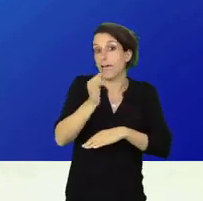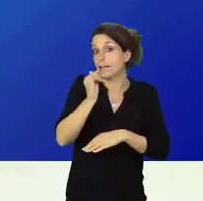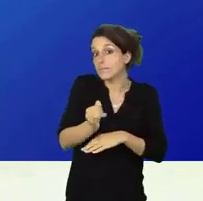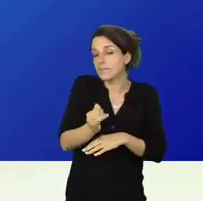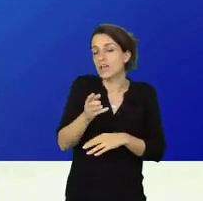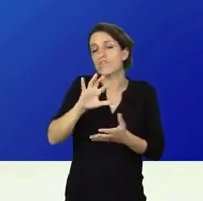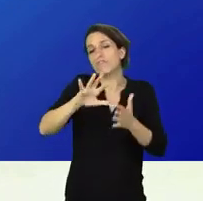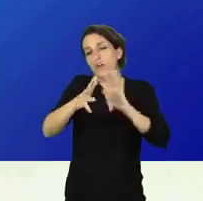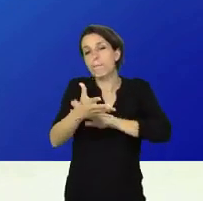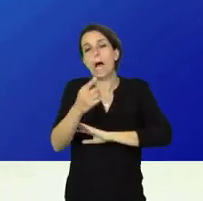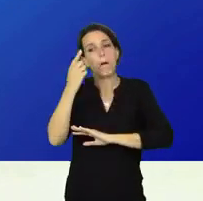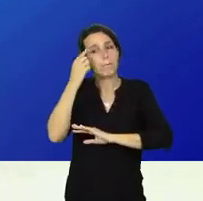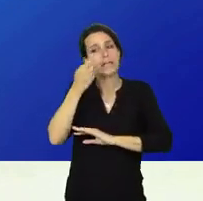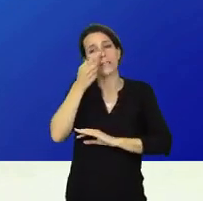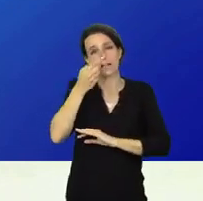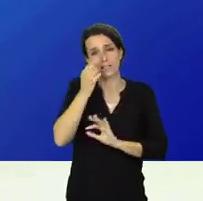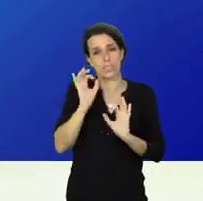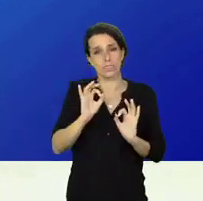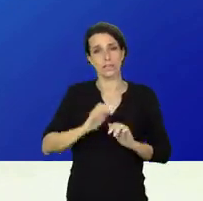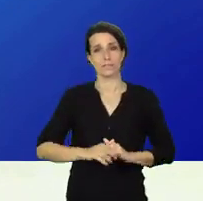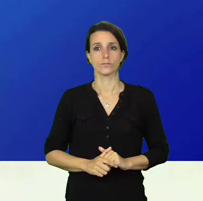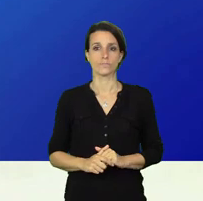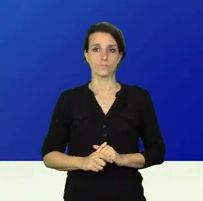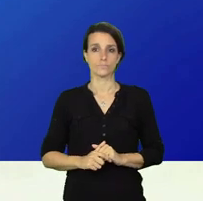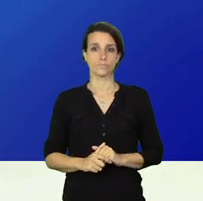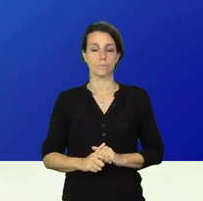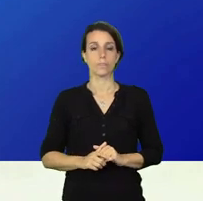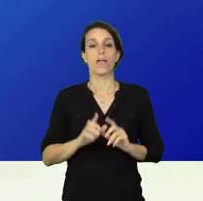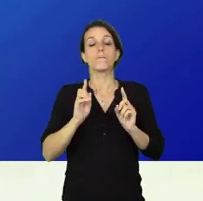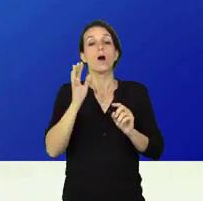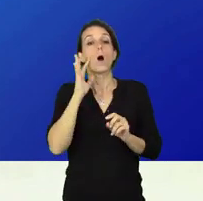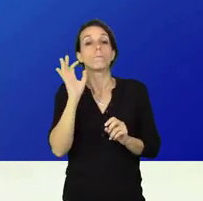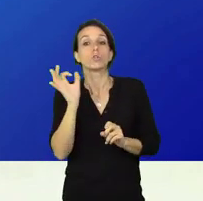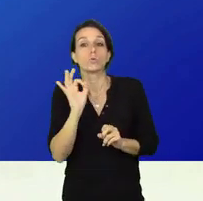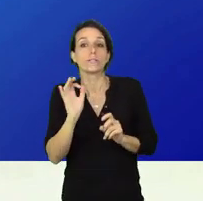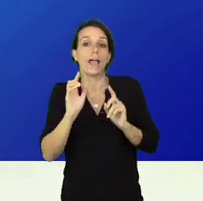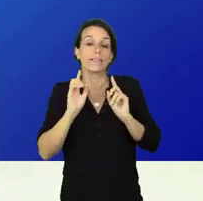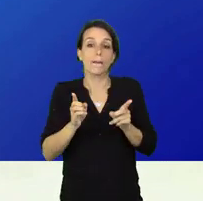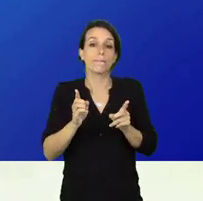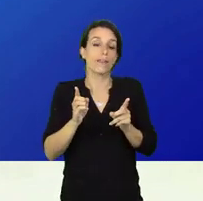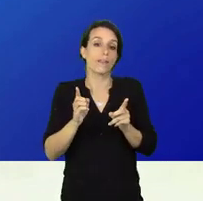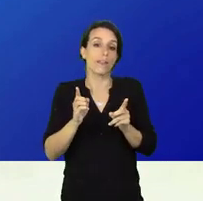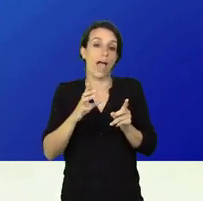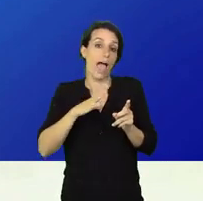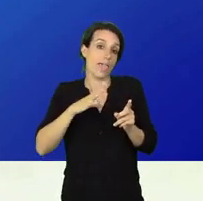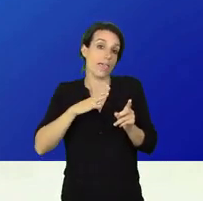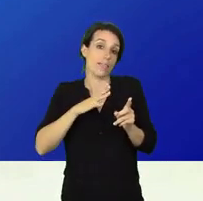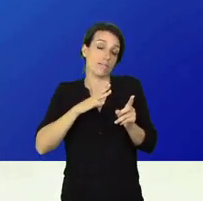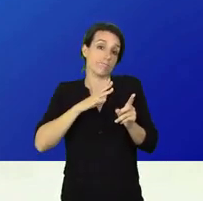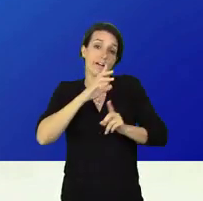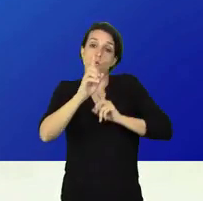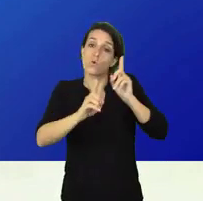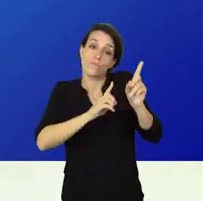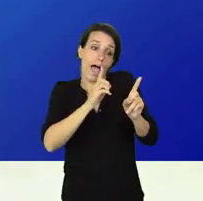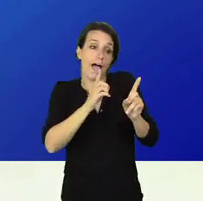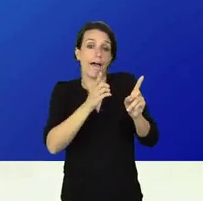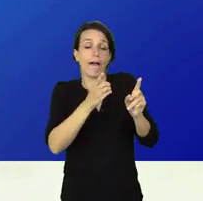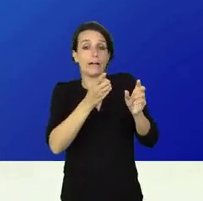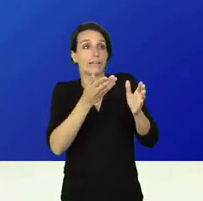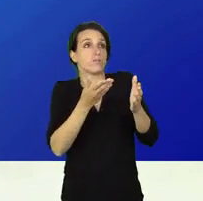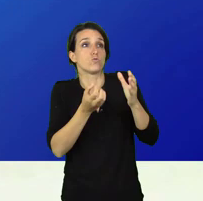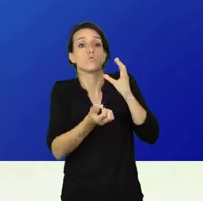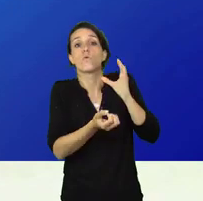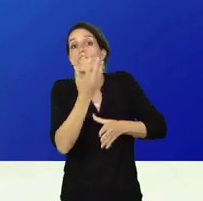es una reflexión interesante para hacer. La oportunidad también que tiene el ámbito académico